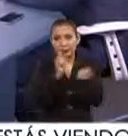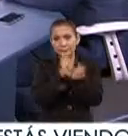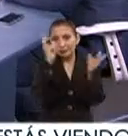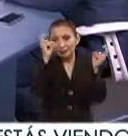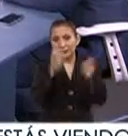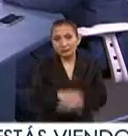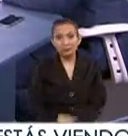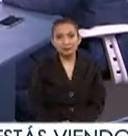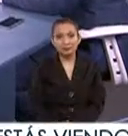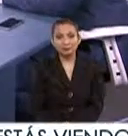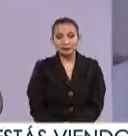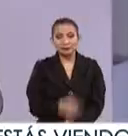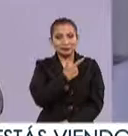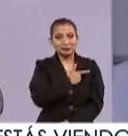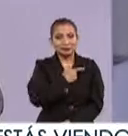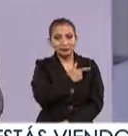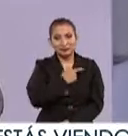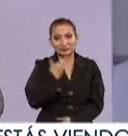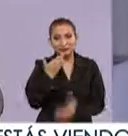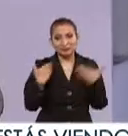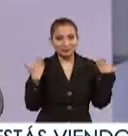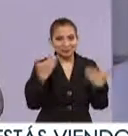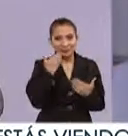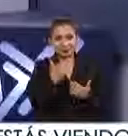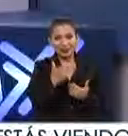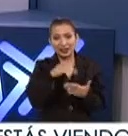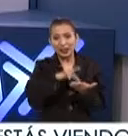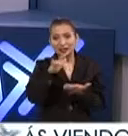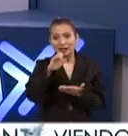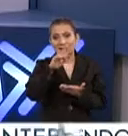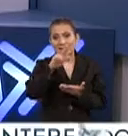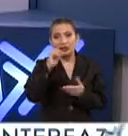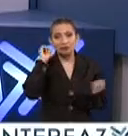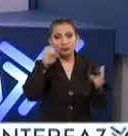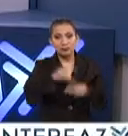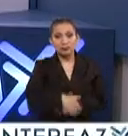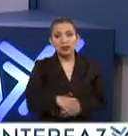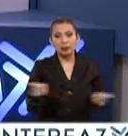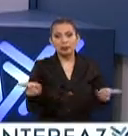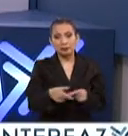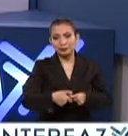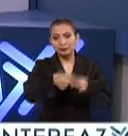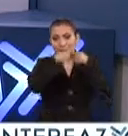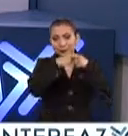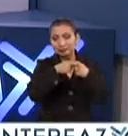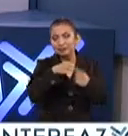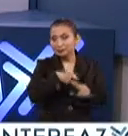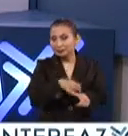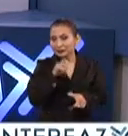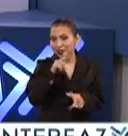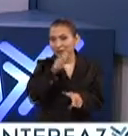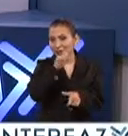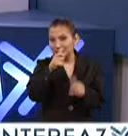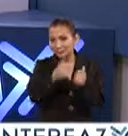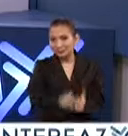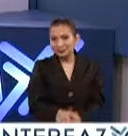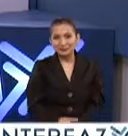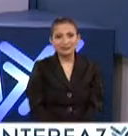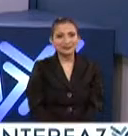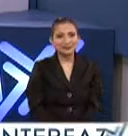sobre estos temas. Pues un gran placer, me lo he pasado muy bien. Gracias. Gracias, Richard. Gracias y hasta pronto. Hacemos otra breve pausa, pero seguimos en Interfaz, no se vayan.